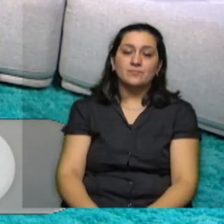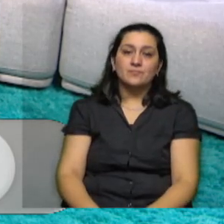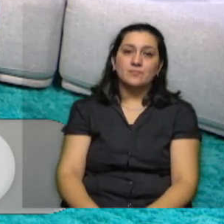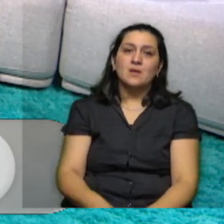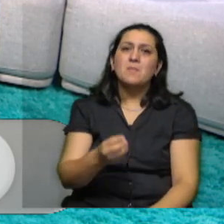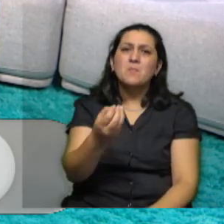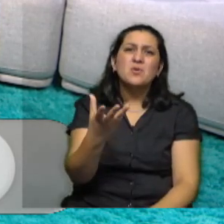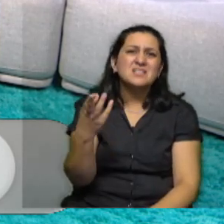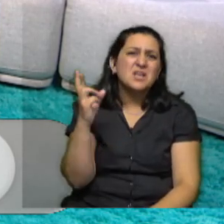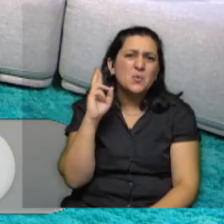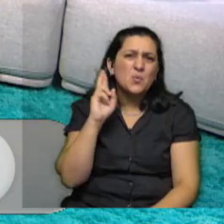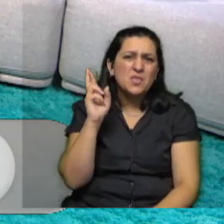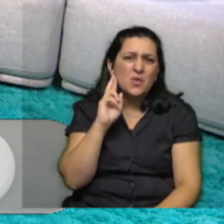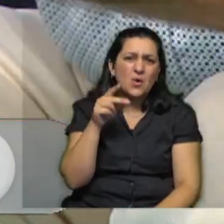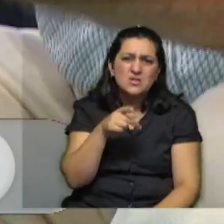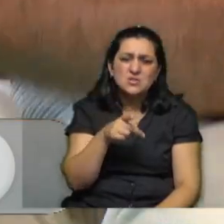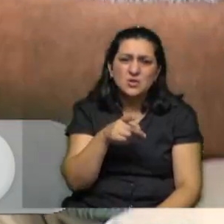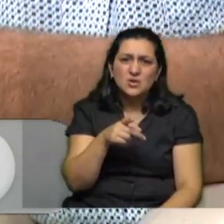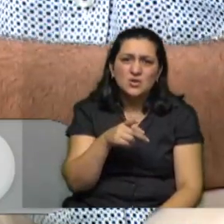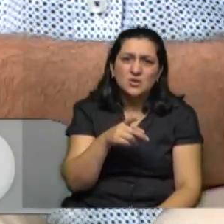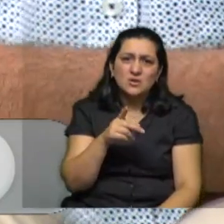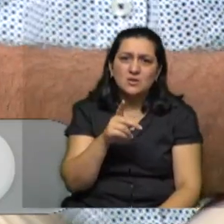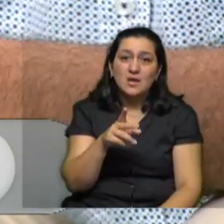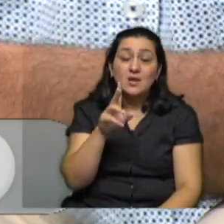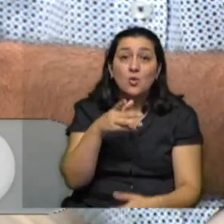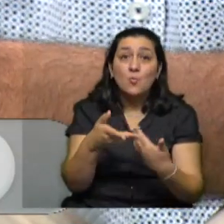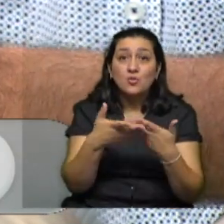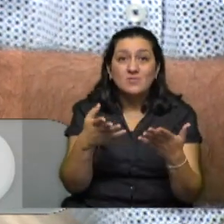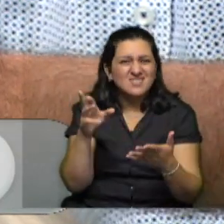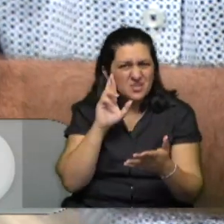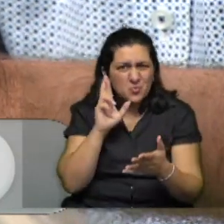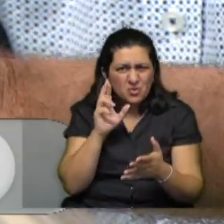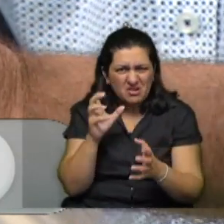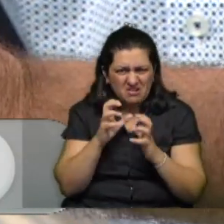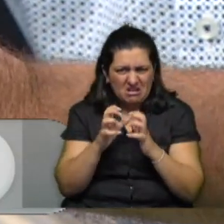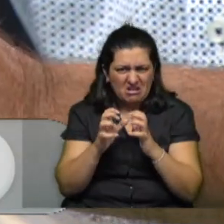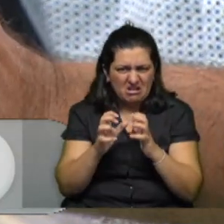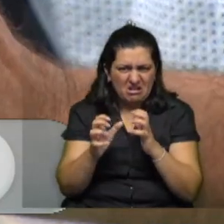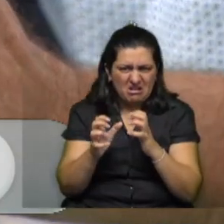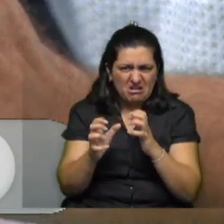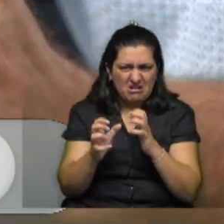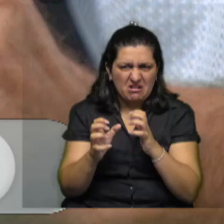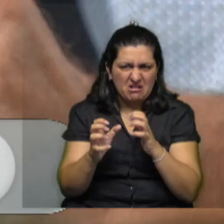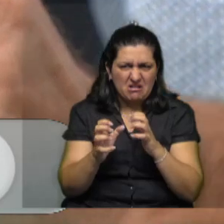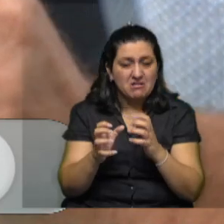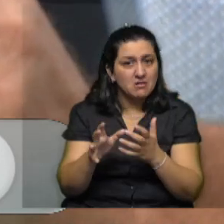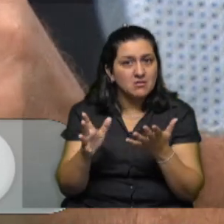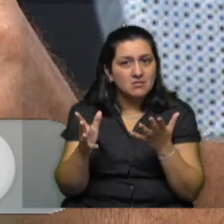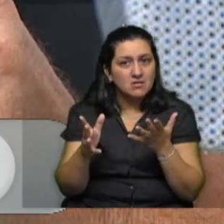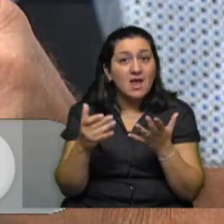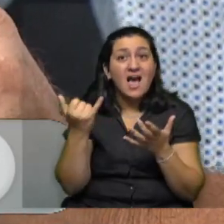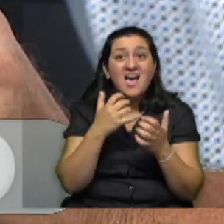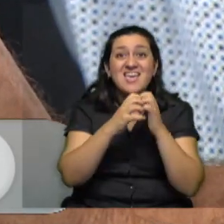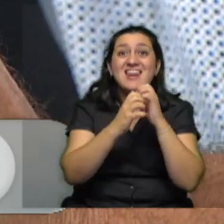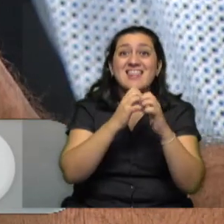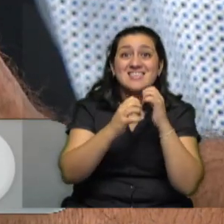hace ruido? ¿Qué es eso? Esto, a ver, y por acá lo ponemos en pantalla, esto es un electromagnetómetro de amplio espectro. Es decir, hay energías